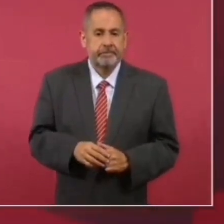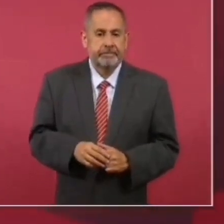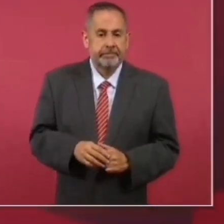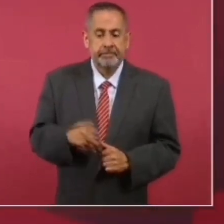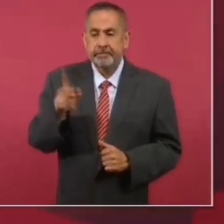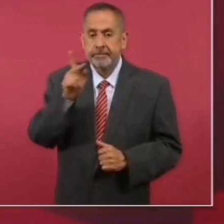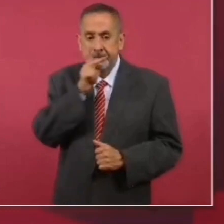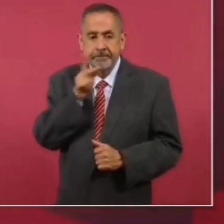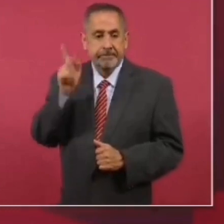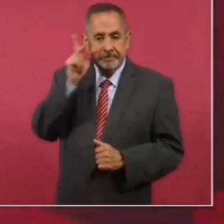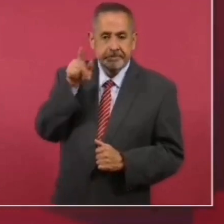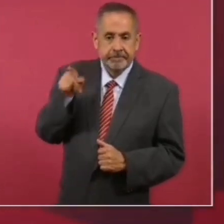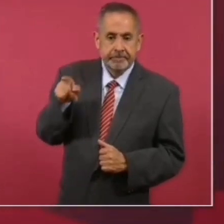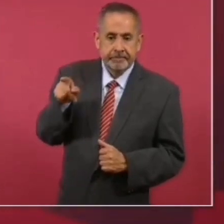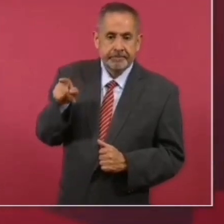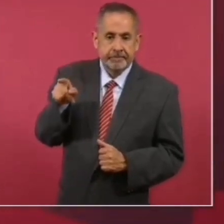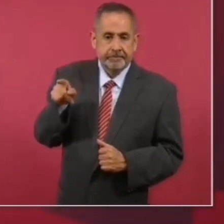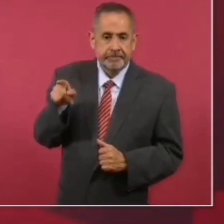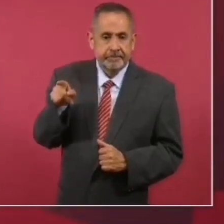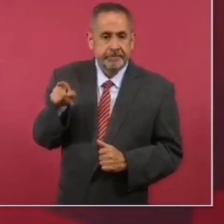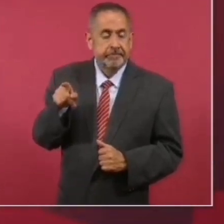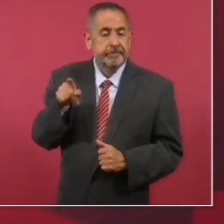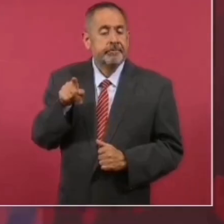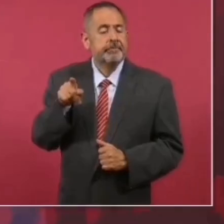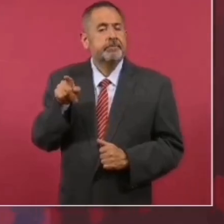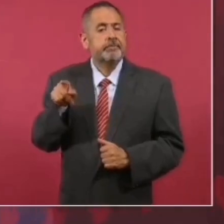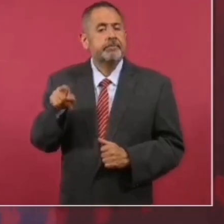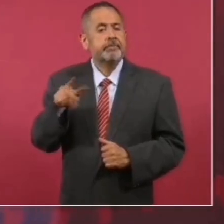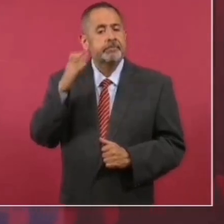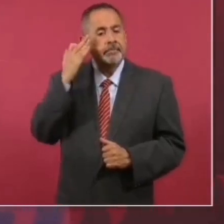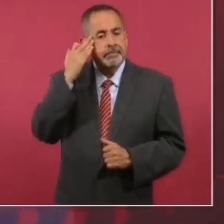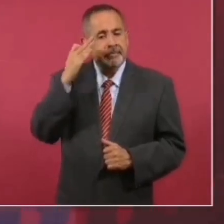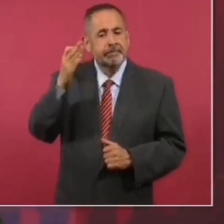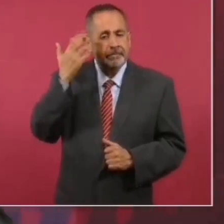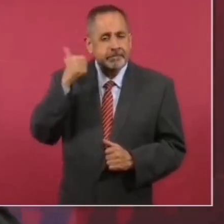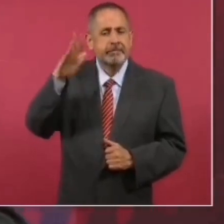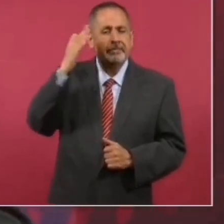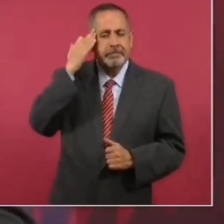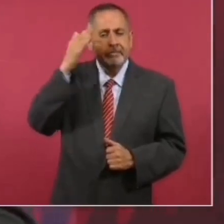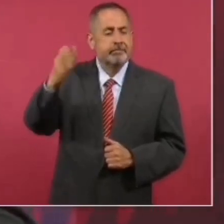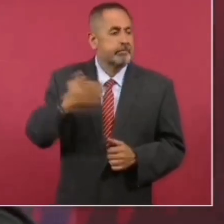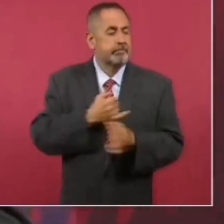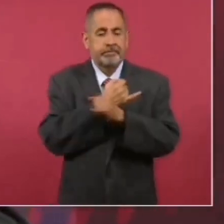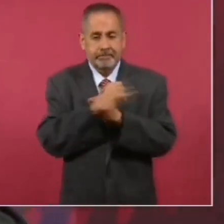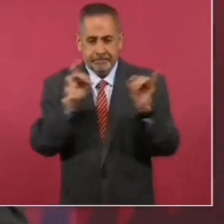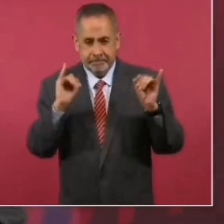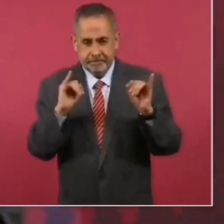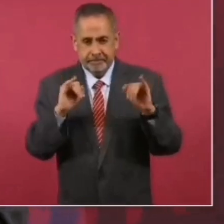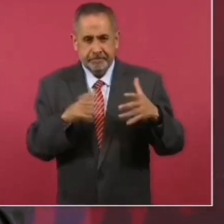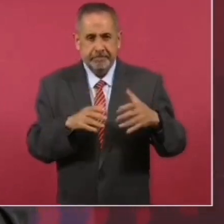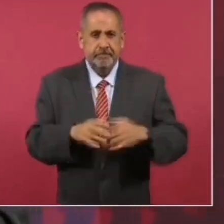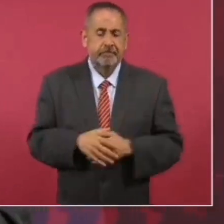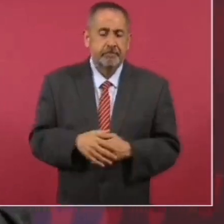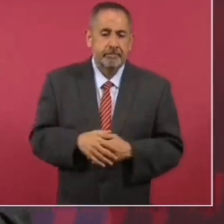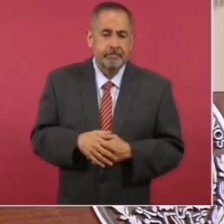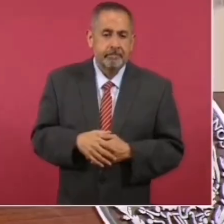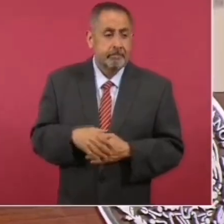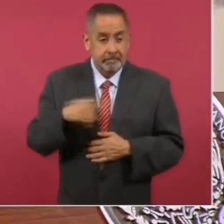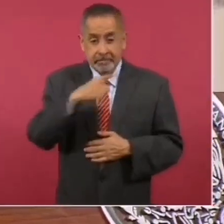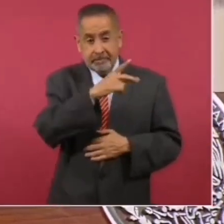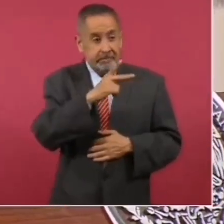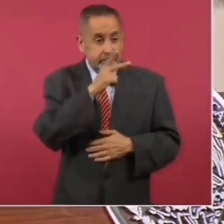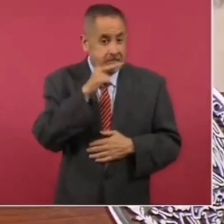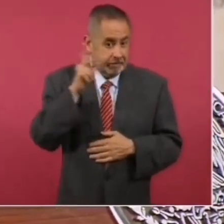el Papa en la época de nuestra independencia estuvo en contra de